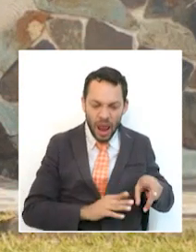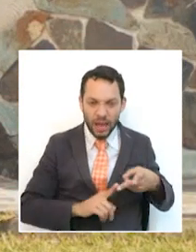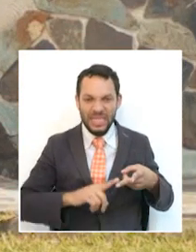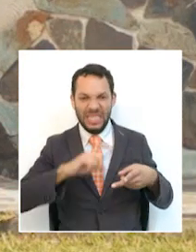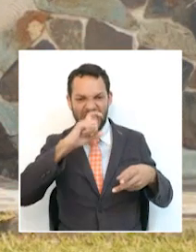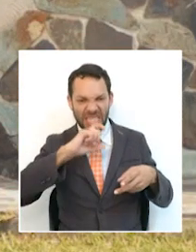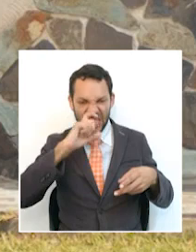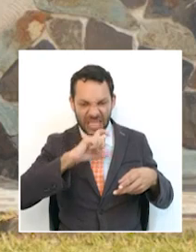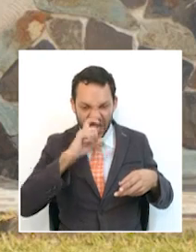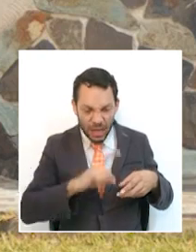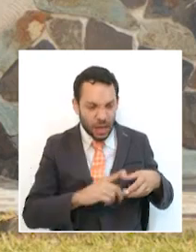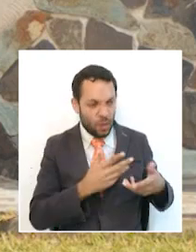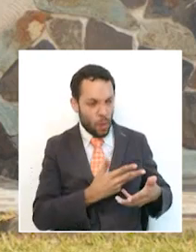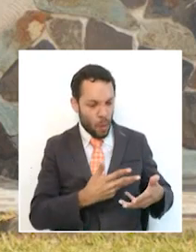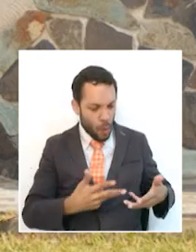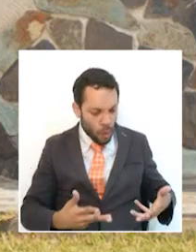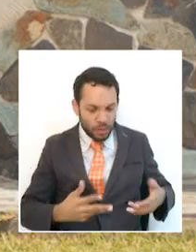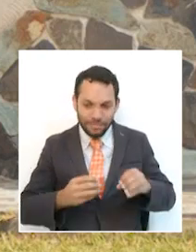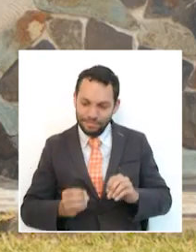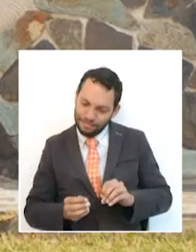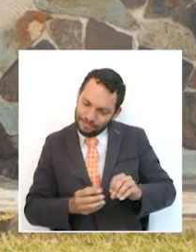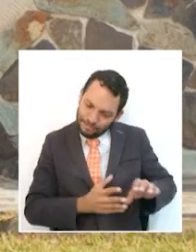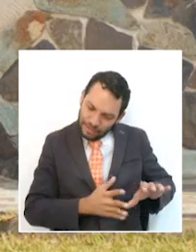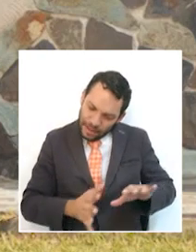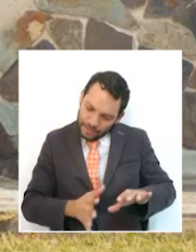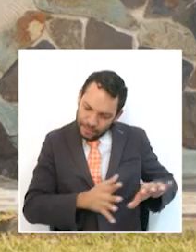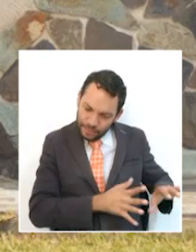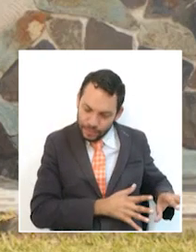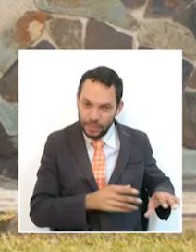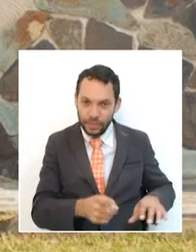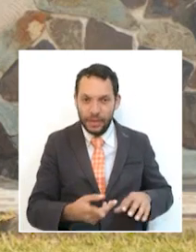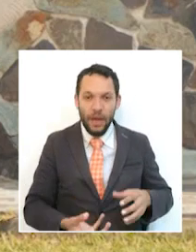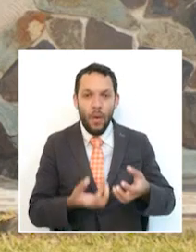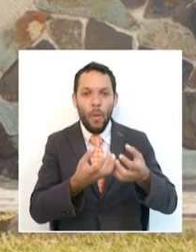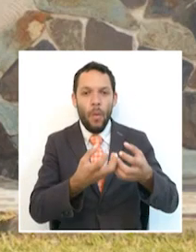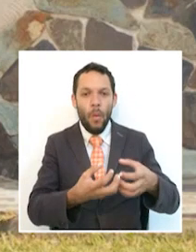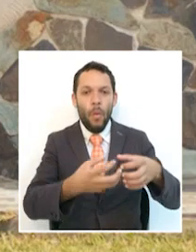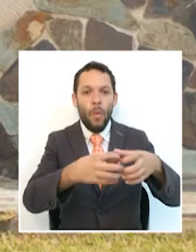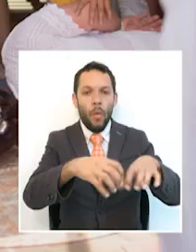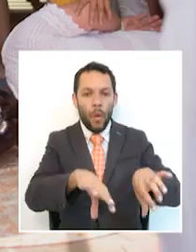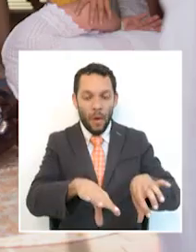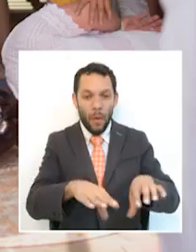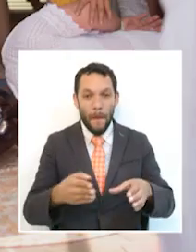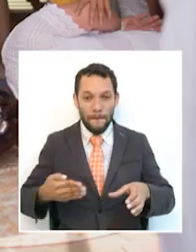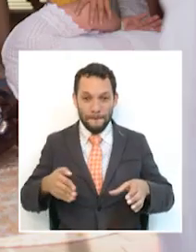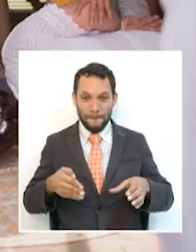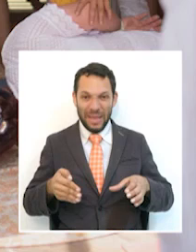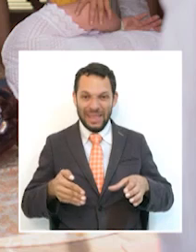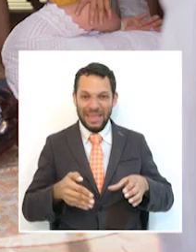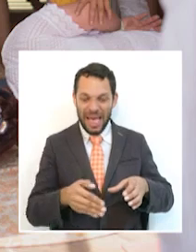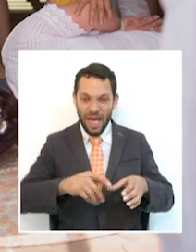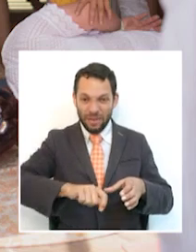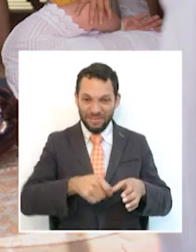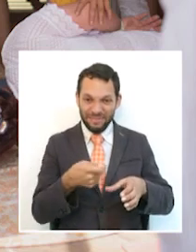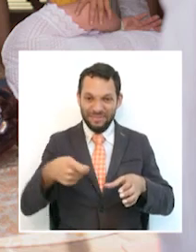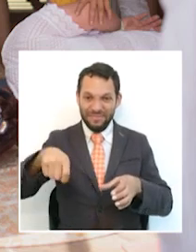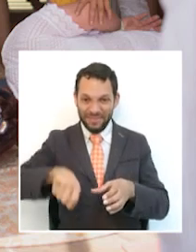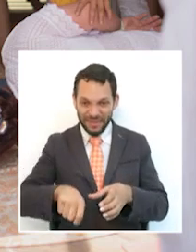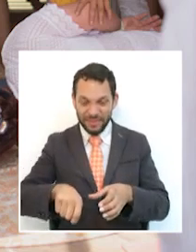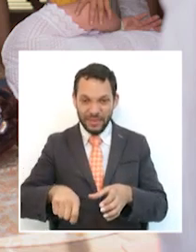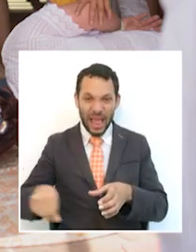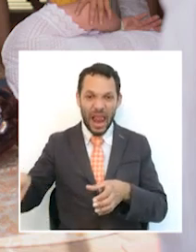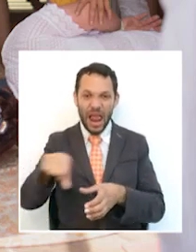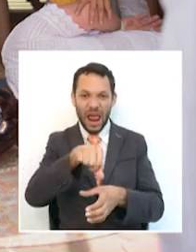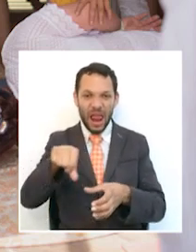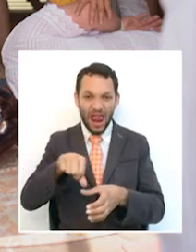que comían no bien pobre eso era lo que comíamos de hueva una sardina con plátano maduro y la salsa de tomate eso hacen muchos